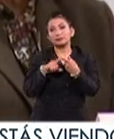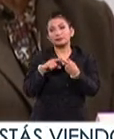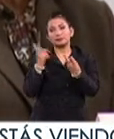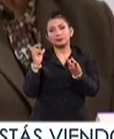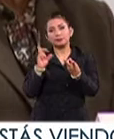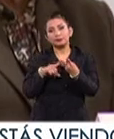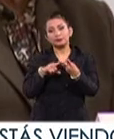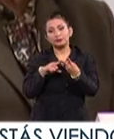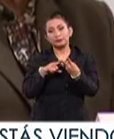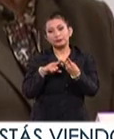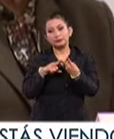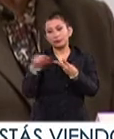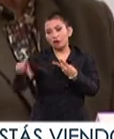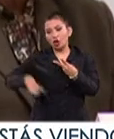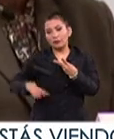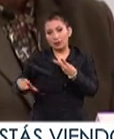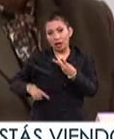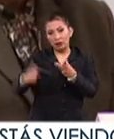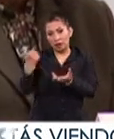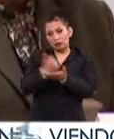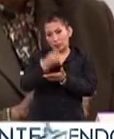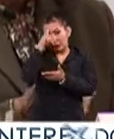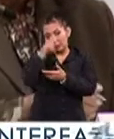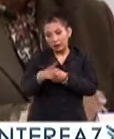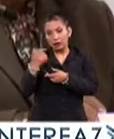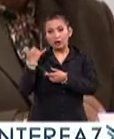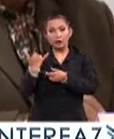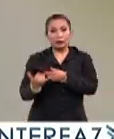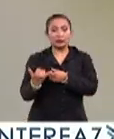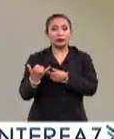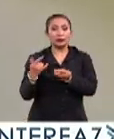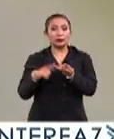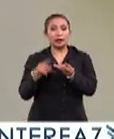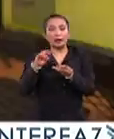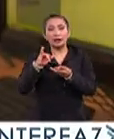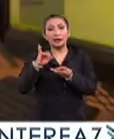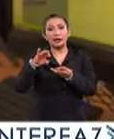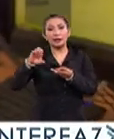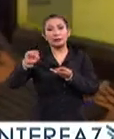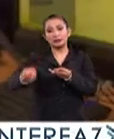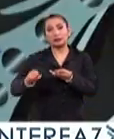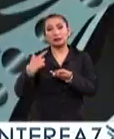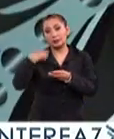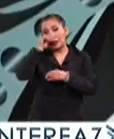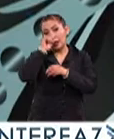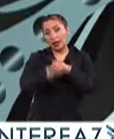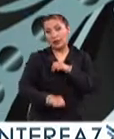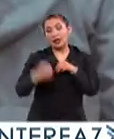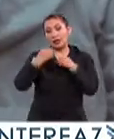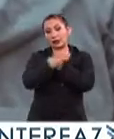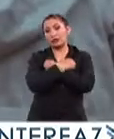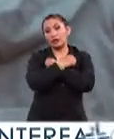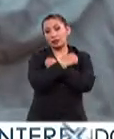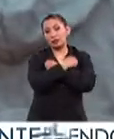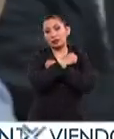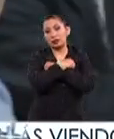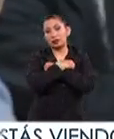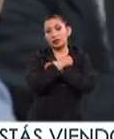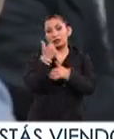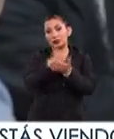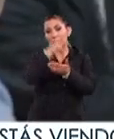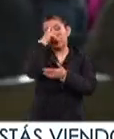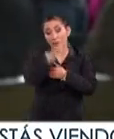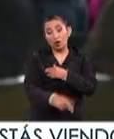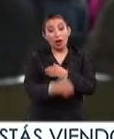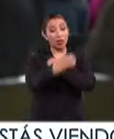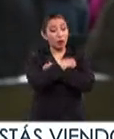del gobierno de la Ciudad de México y del IEMS. de la Secretaría de Educación de Educación de Ciudad de México.